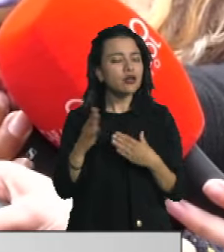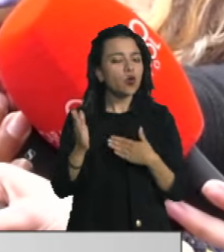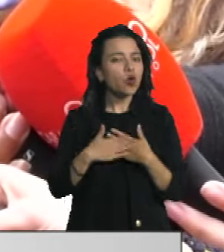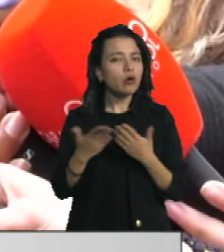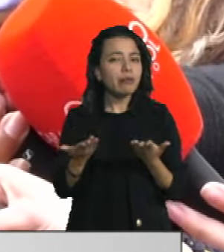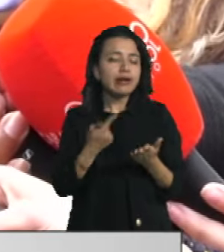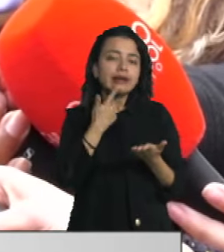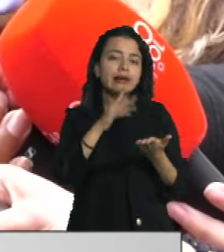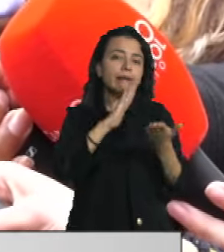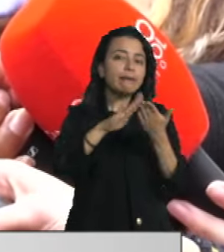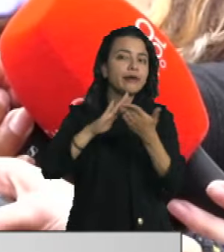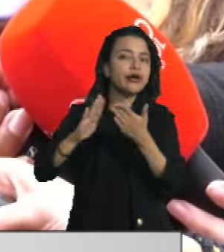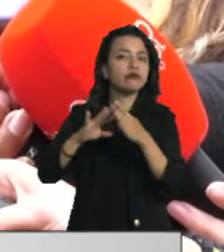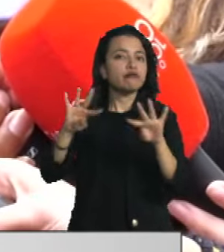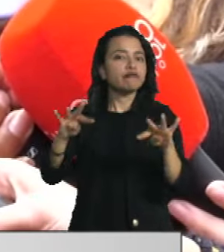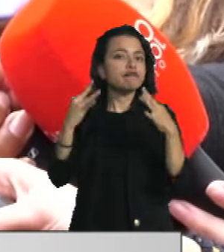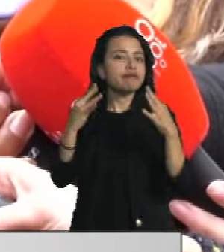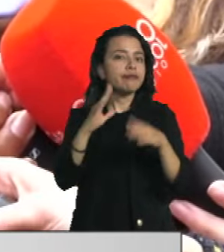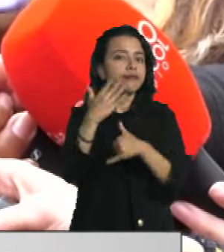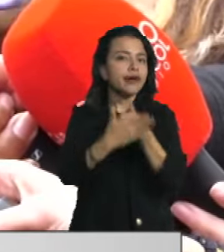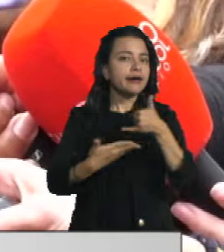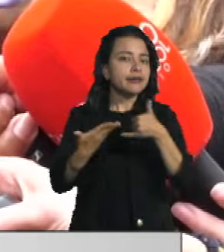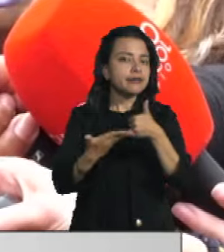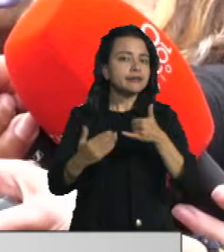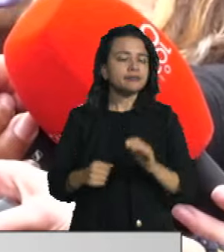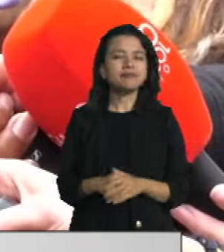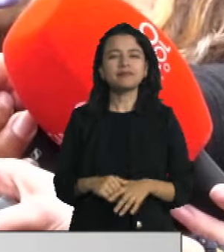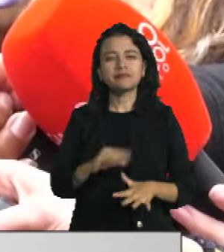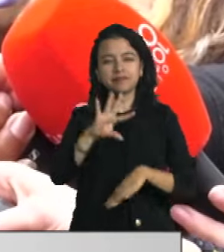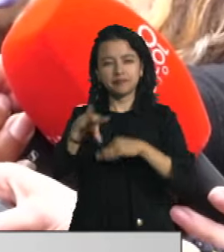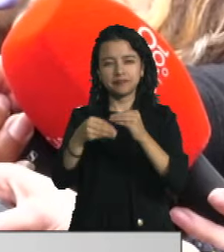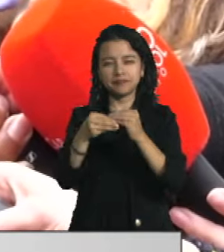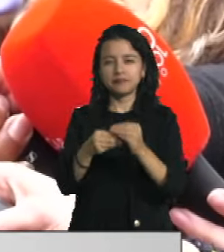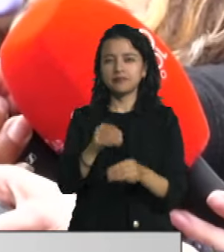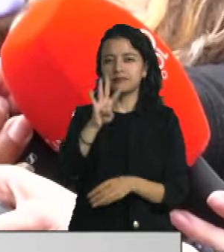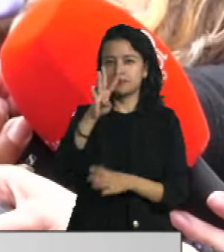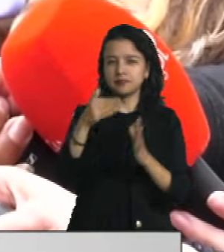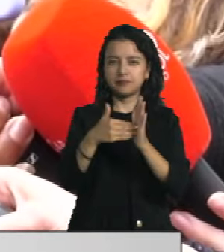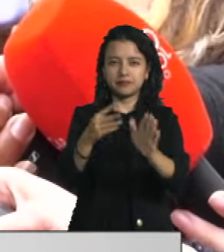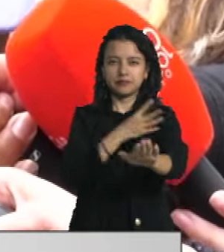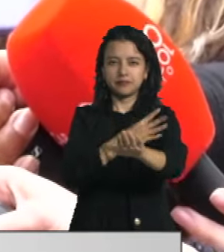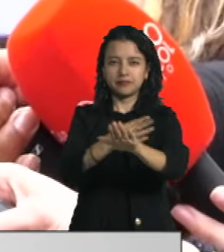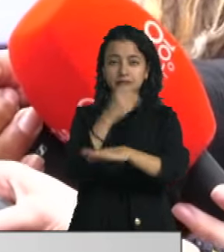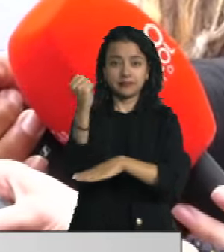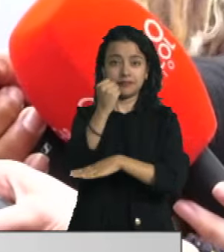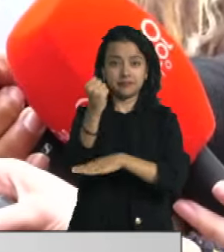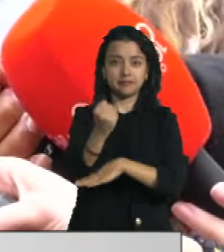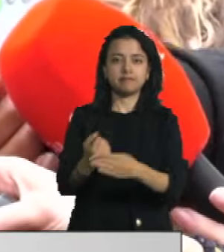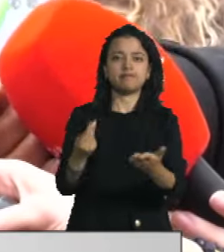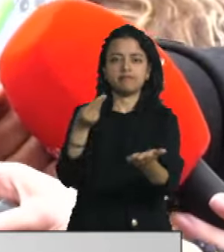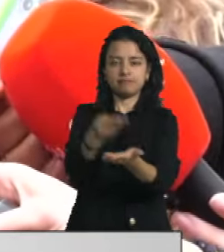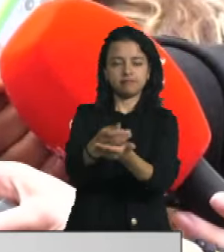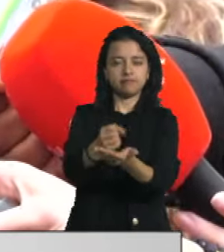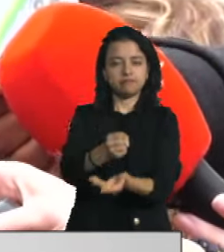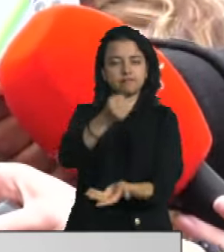pedirá perdón al país, pero además dará una reparación de más de 4 mil millones de pesos. Recordemos que